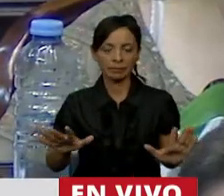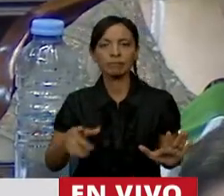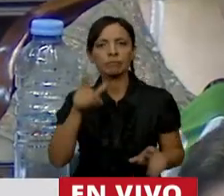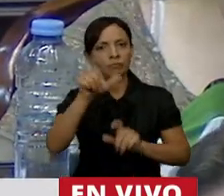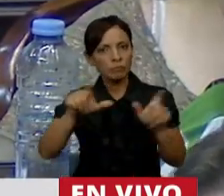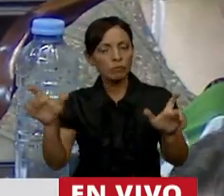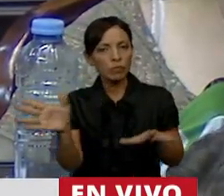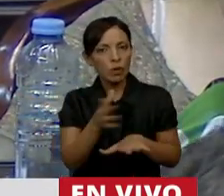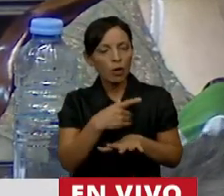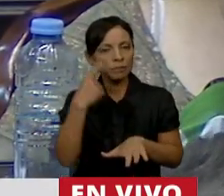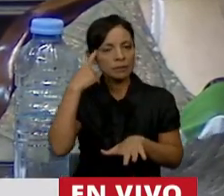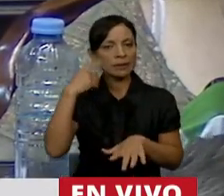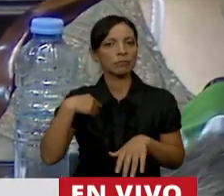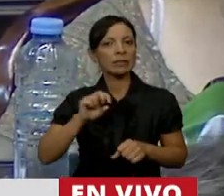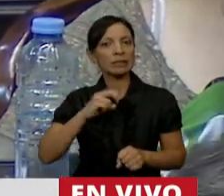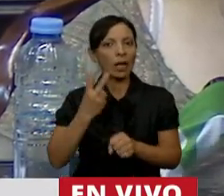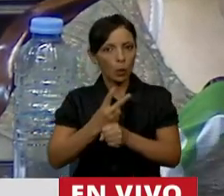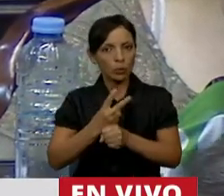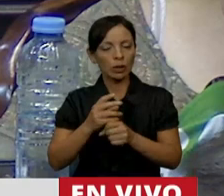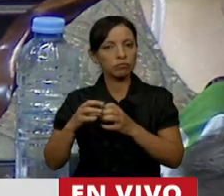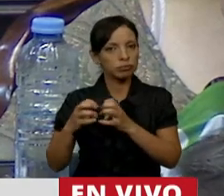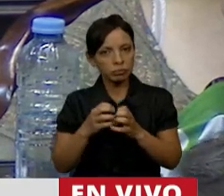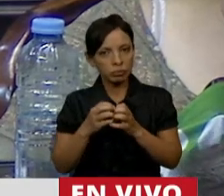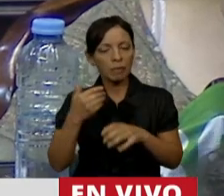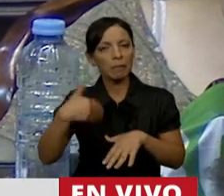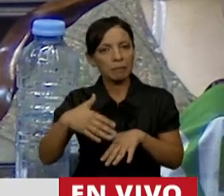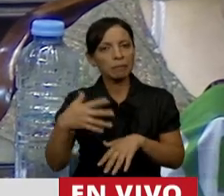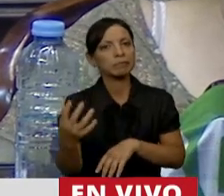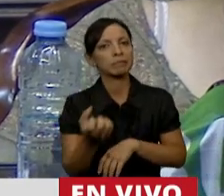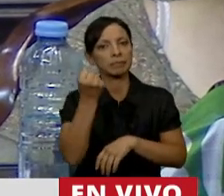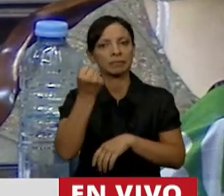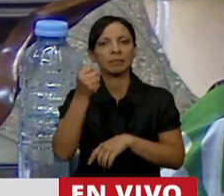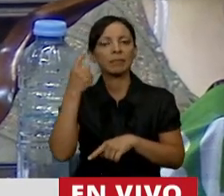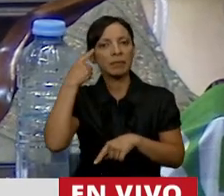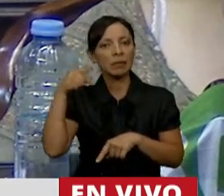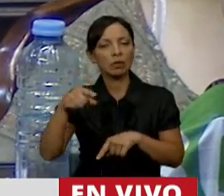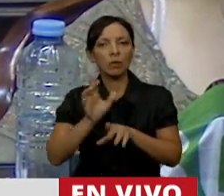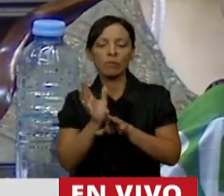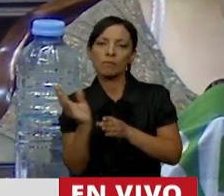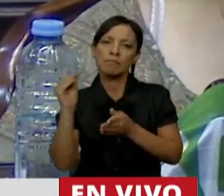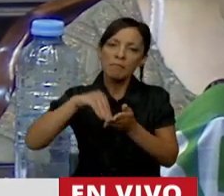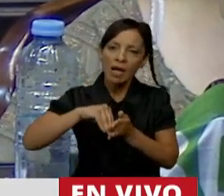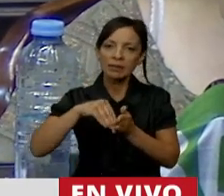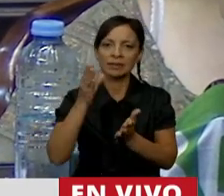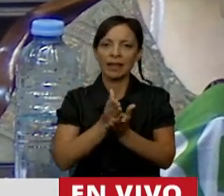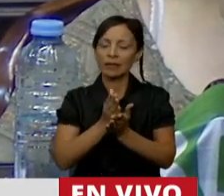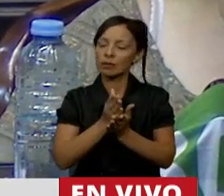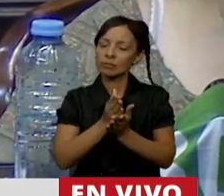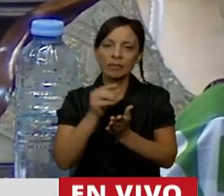nuestra segunda contienda por el logro de esta conquista que consideramos una ampliación de derechos